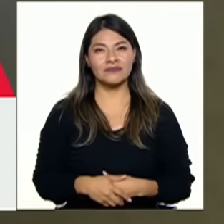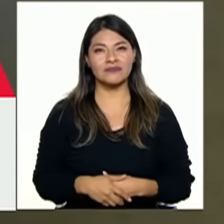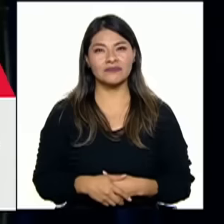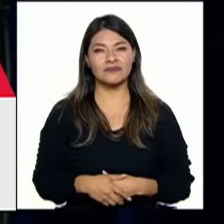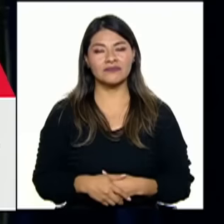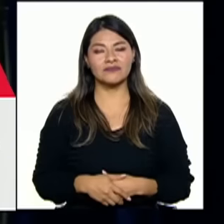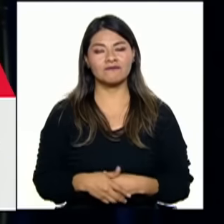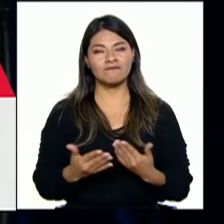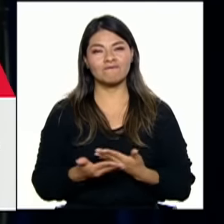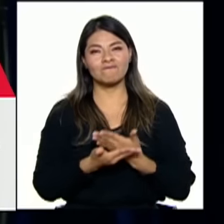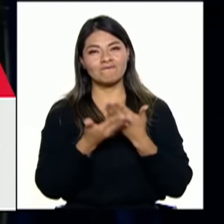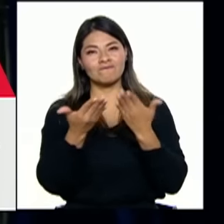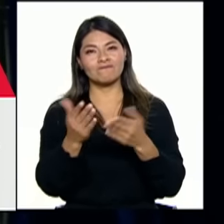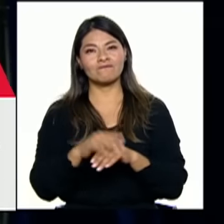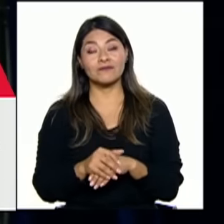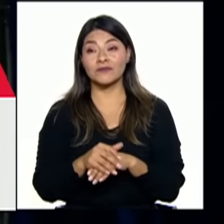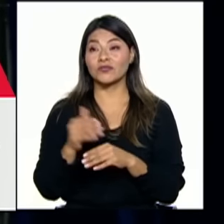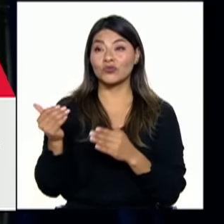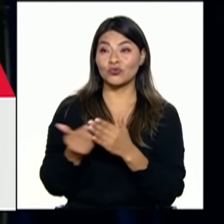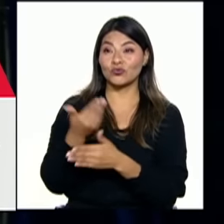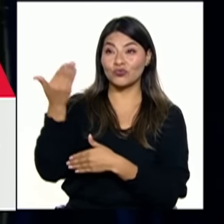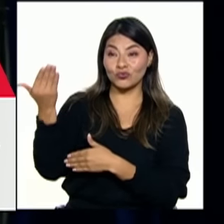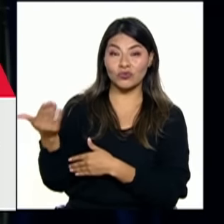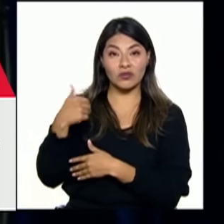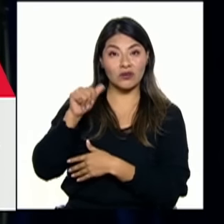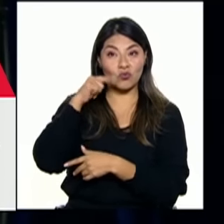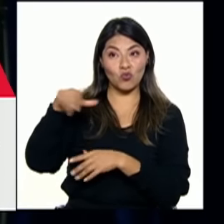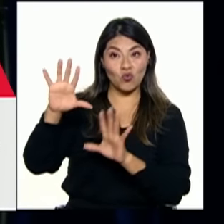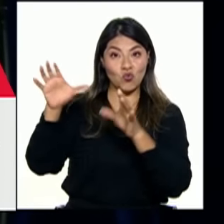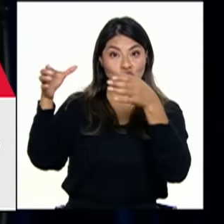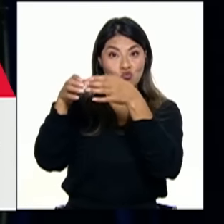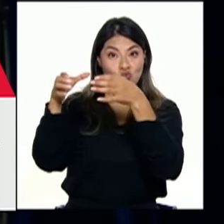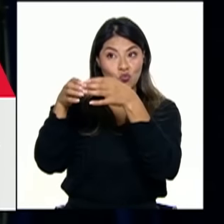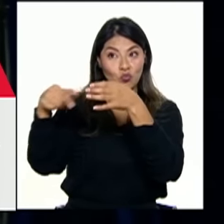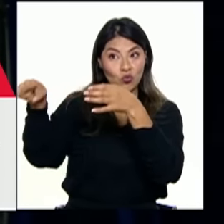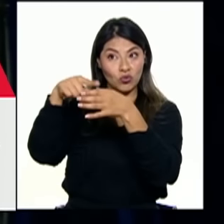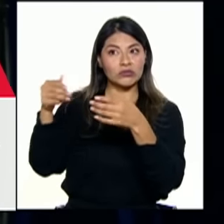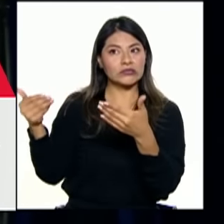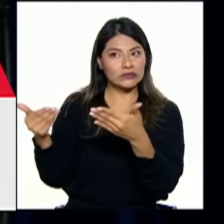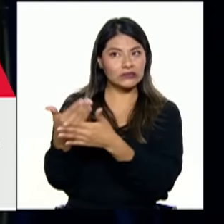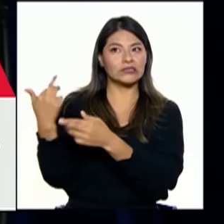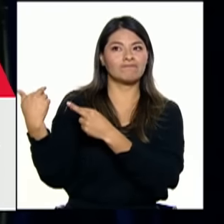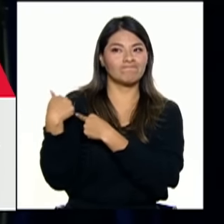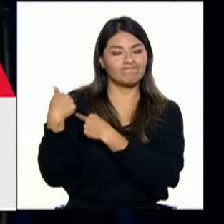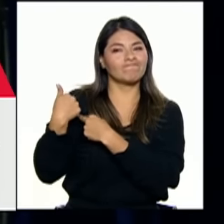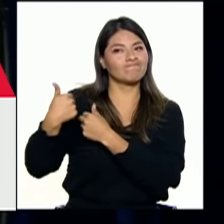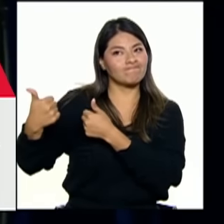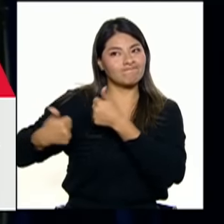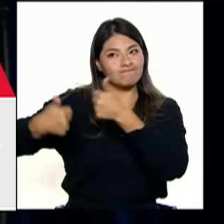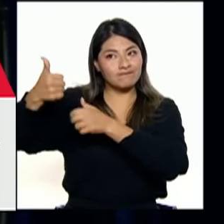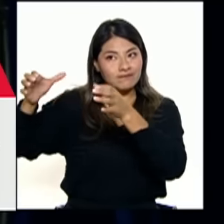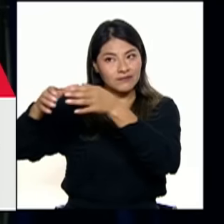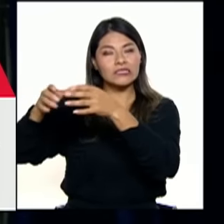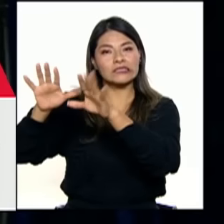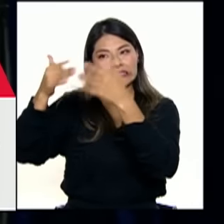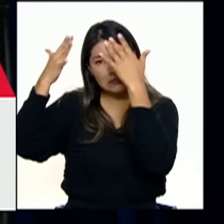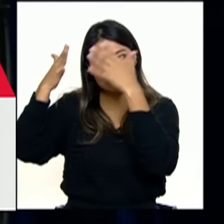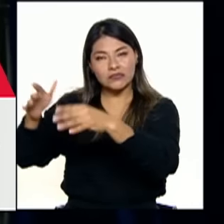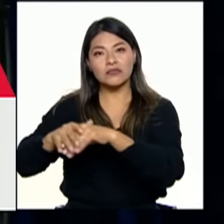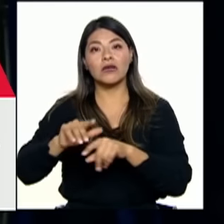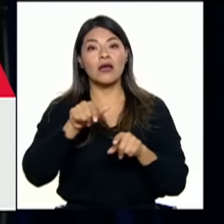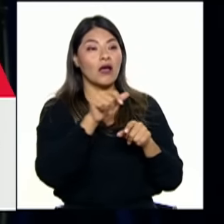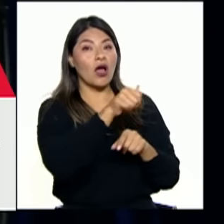Le deseo al nuevo Consejo Directivo éxitos en la gestión y a la Junta Directiva